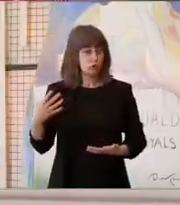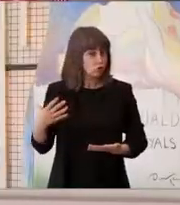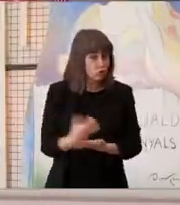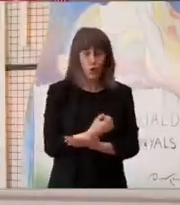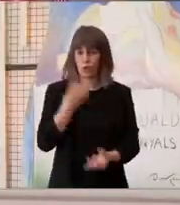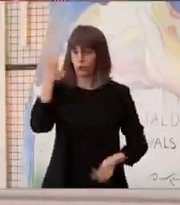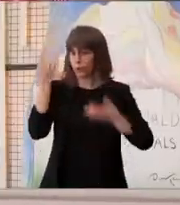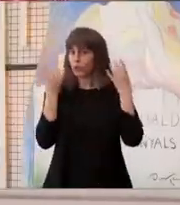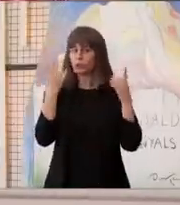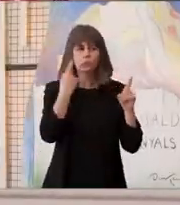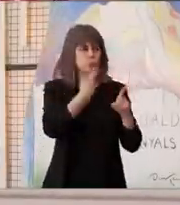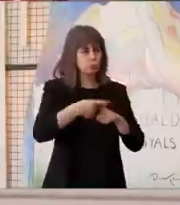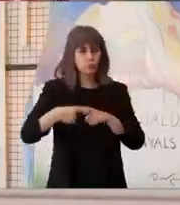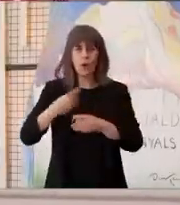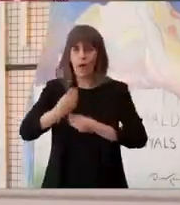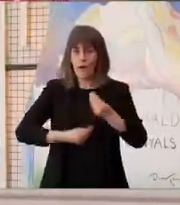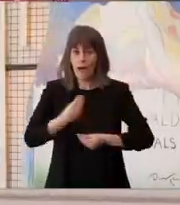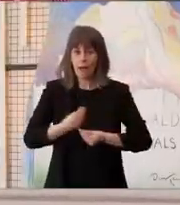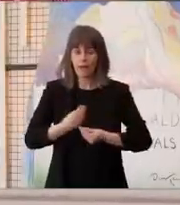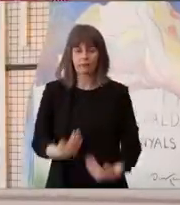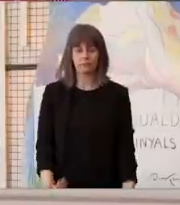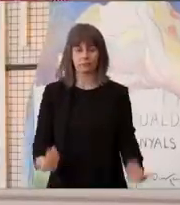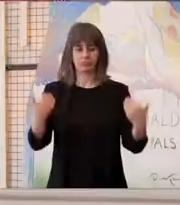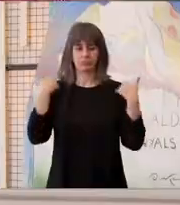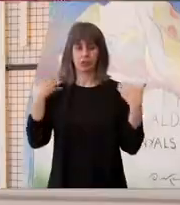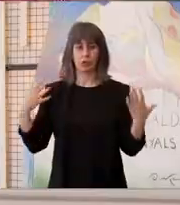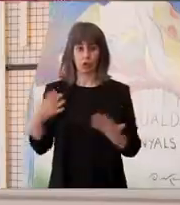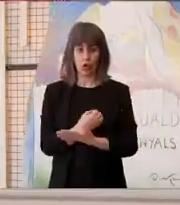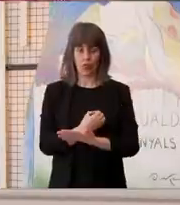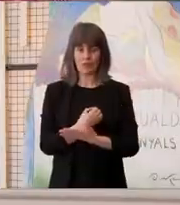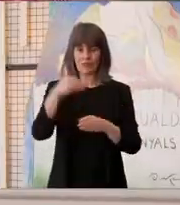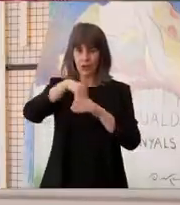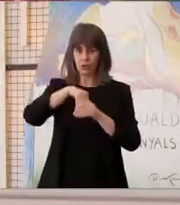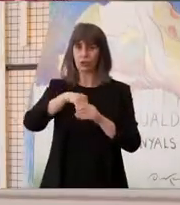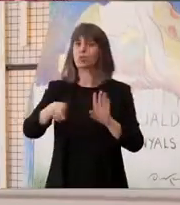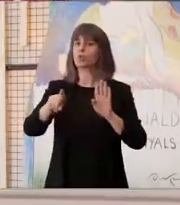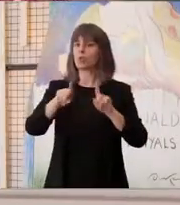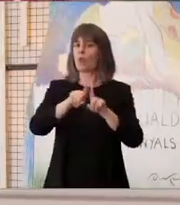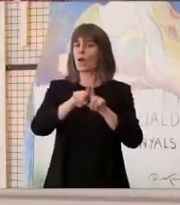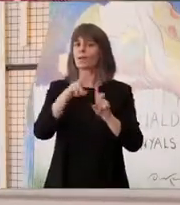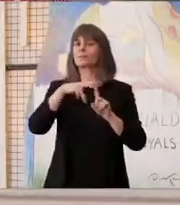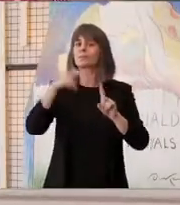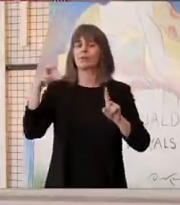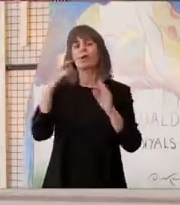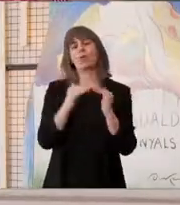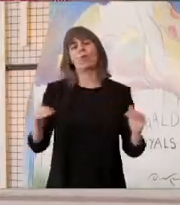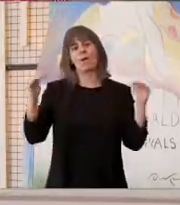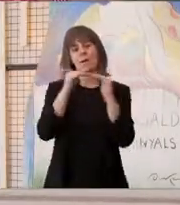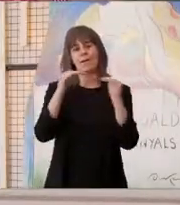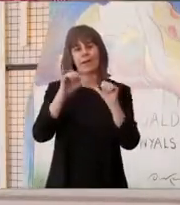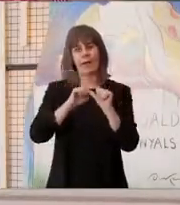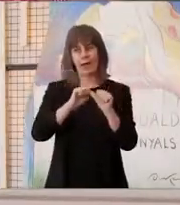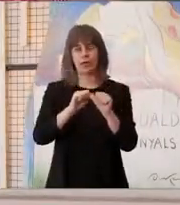todas las competencias que tenemos van a tener el sello de la mirada de la igualdad el género